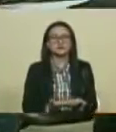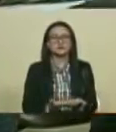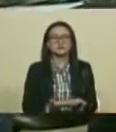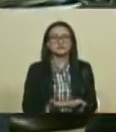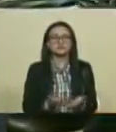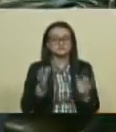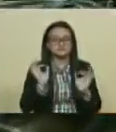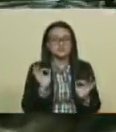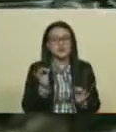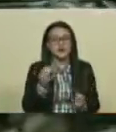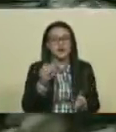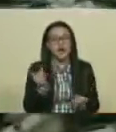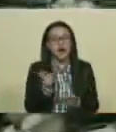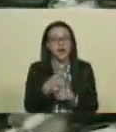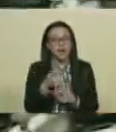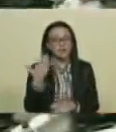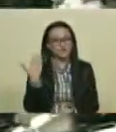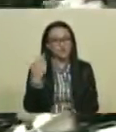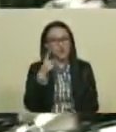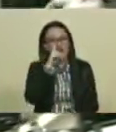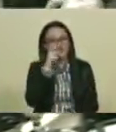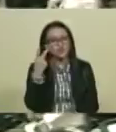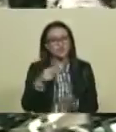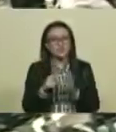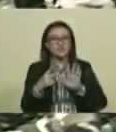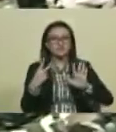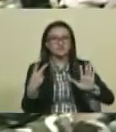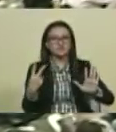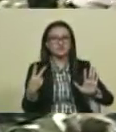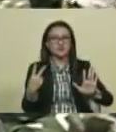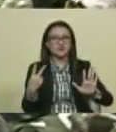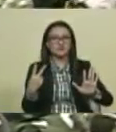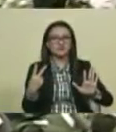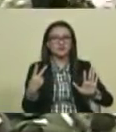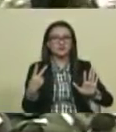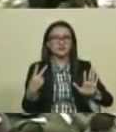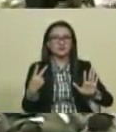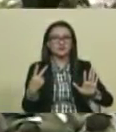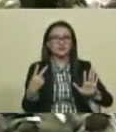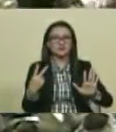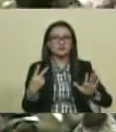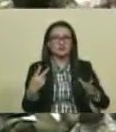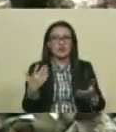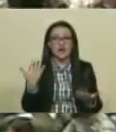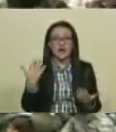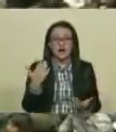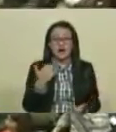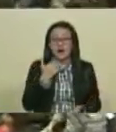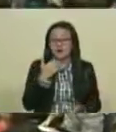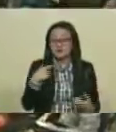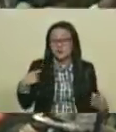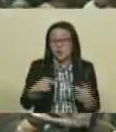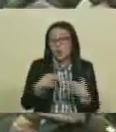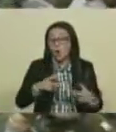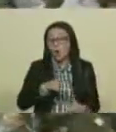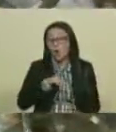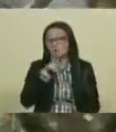agosto del año 2017 detener prácticamente una guerra civil en este país